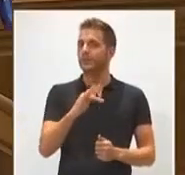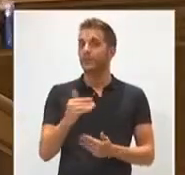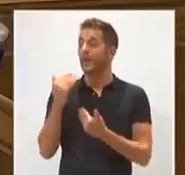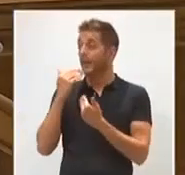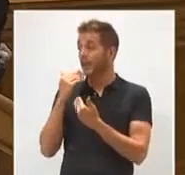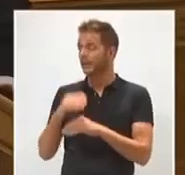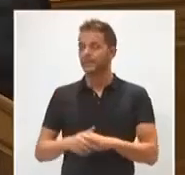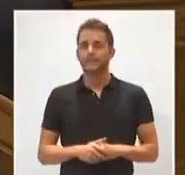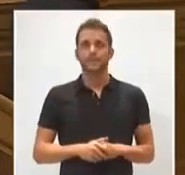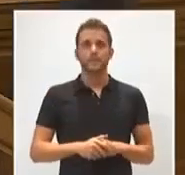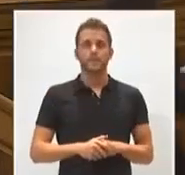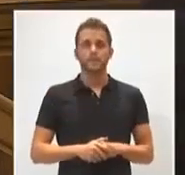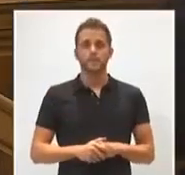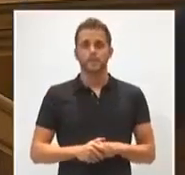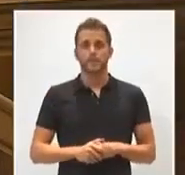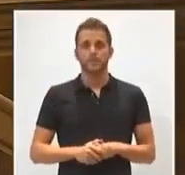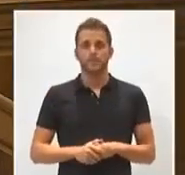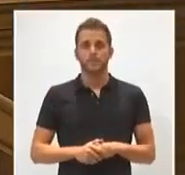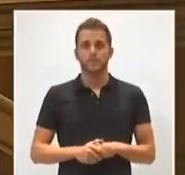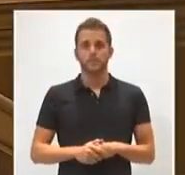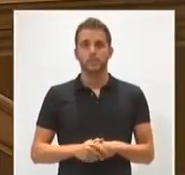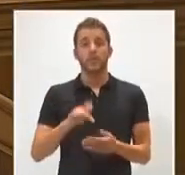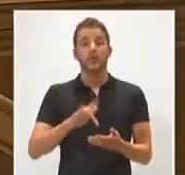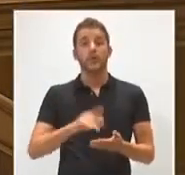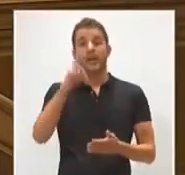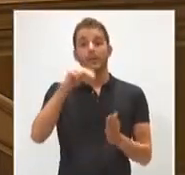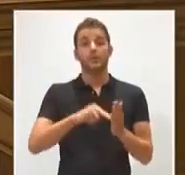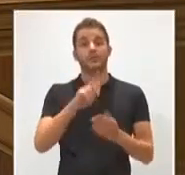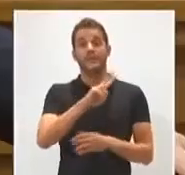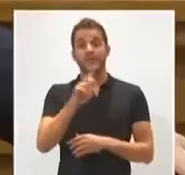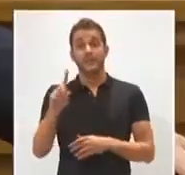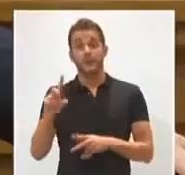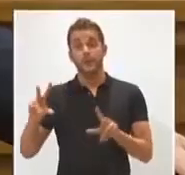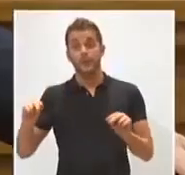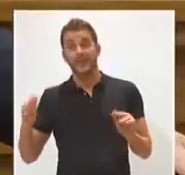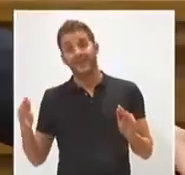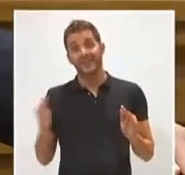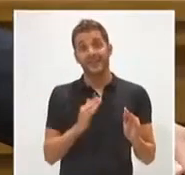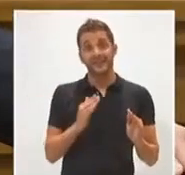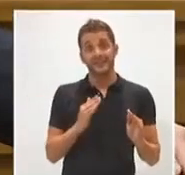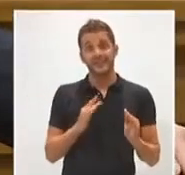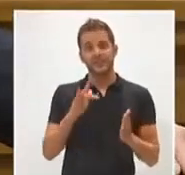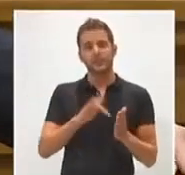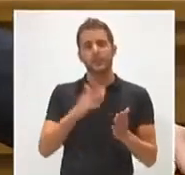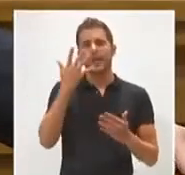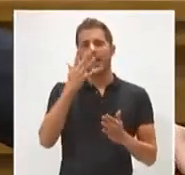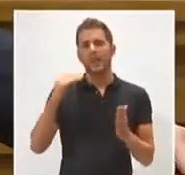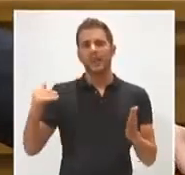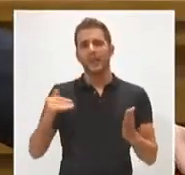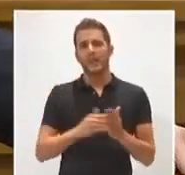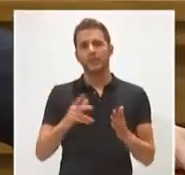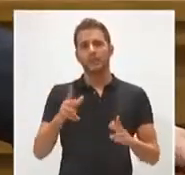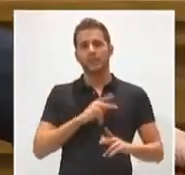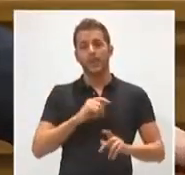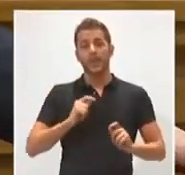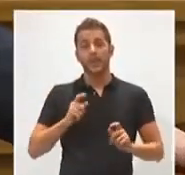en este sentido antes de que finalice el 2021 vamos a tener cerradas las 5000 acreditaciones de competencias